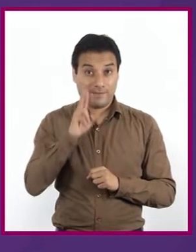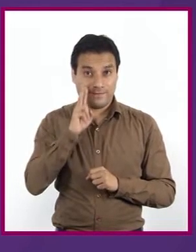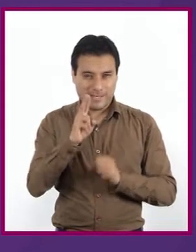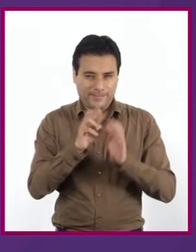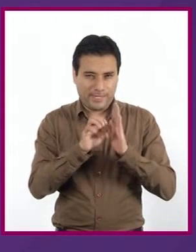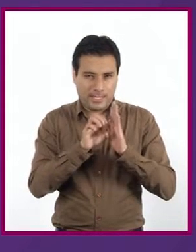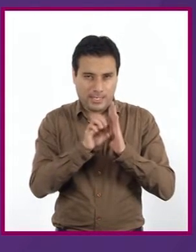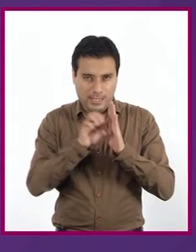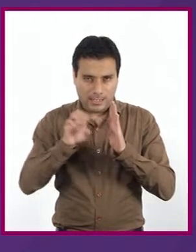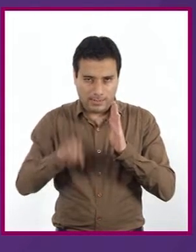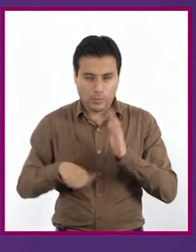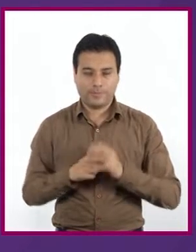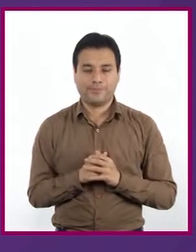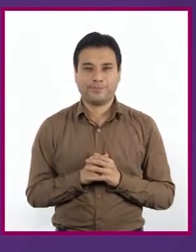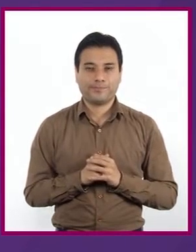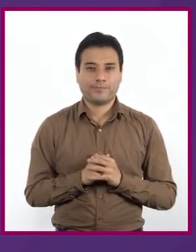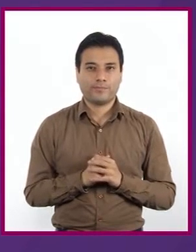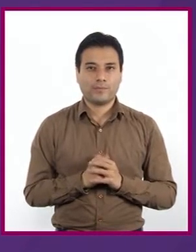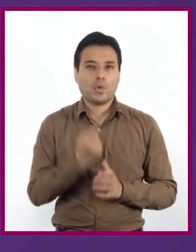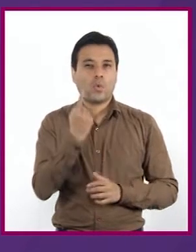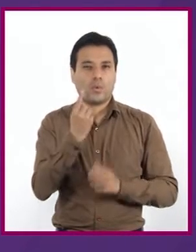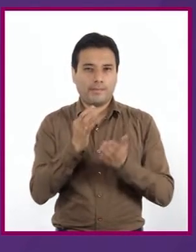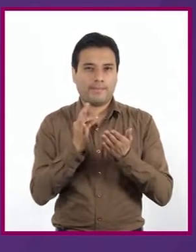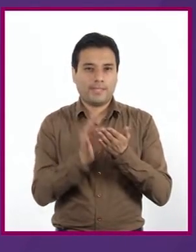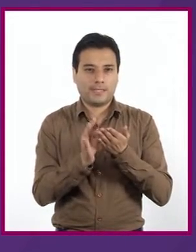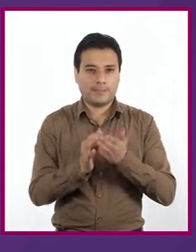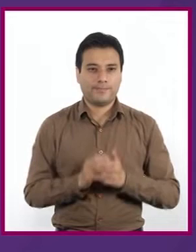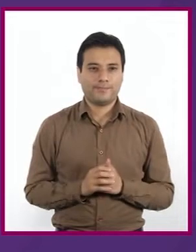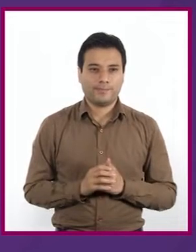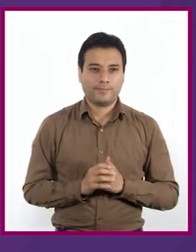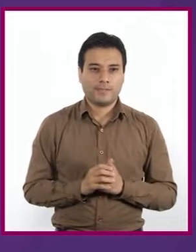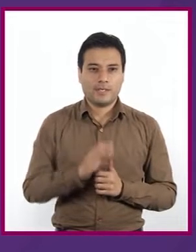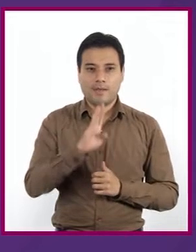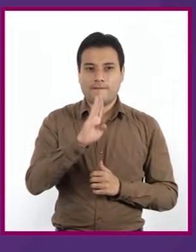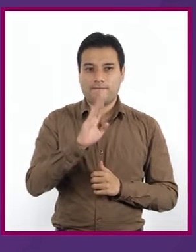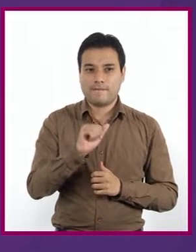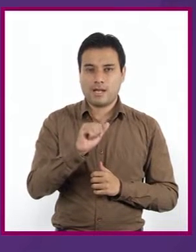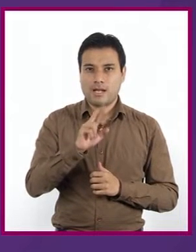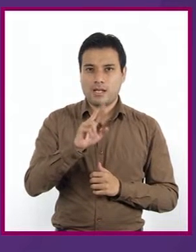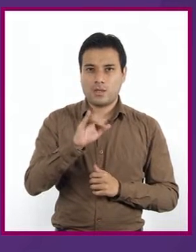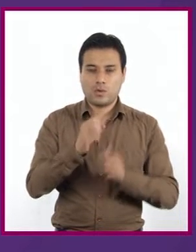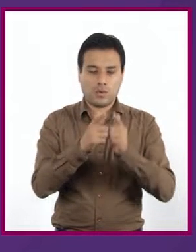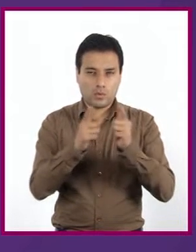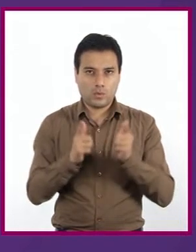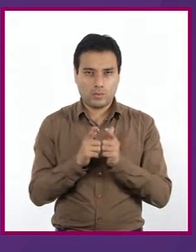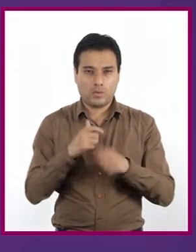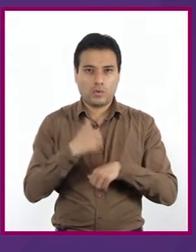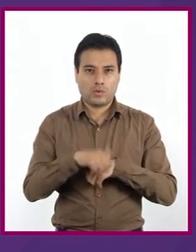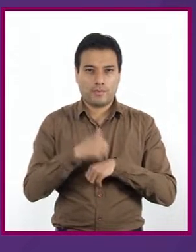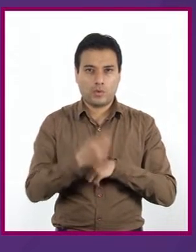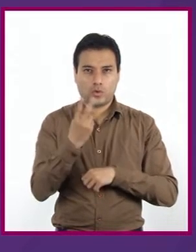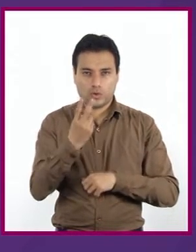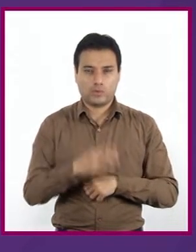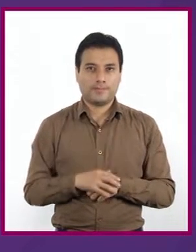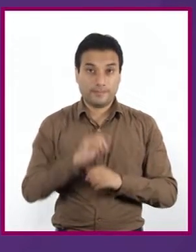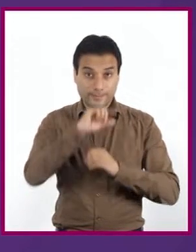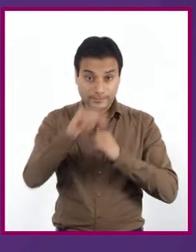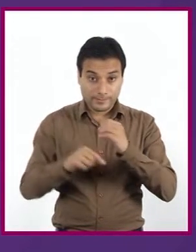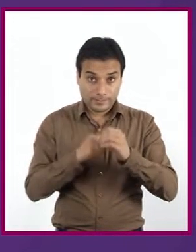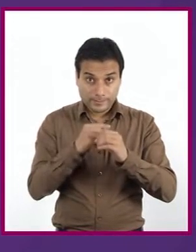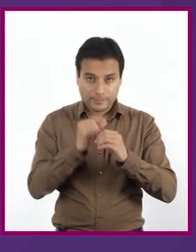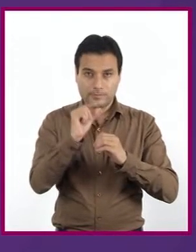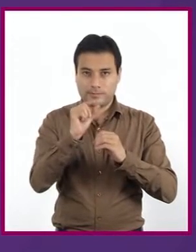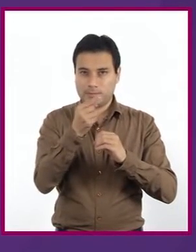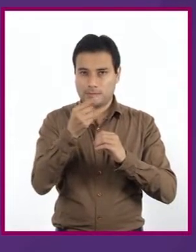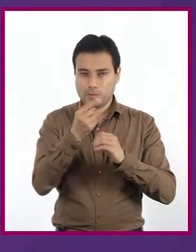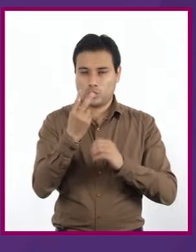ejemplo. Tenemos un metal, el bario, que pertenece al grupo 2, por lo que sus átomos tienen 2 electrones de